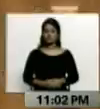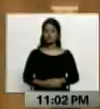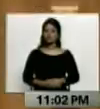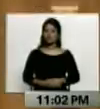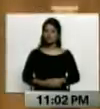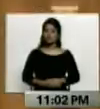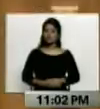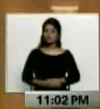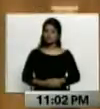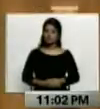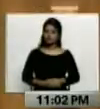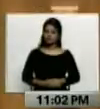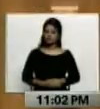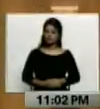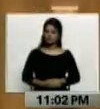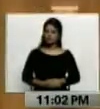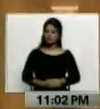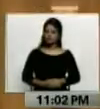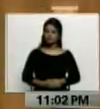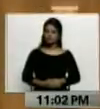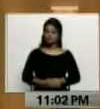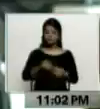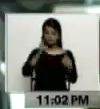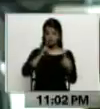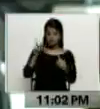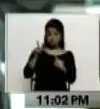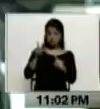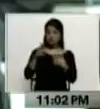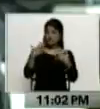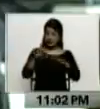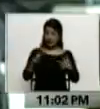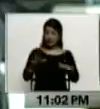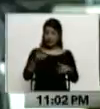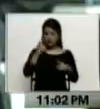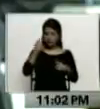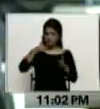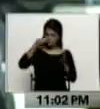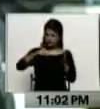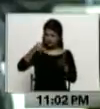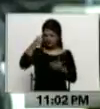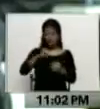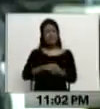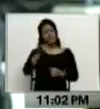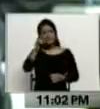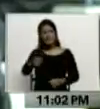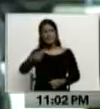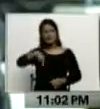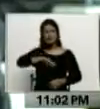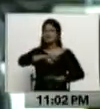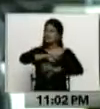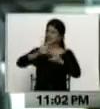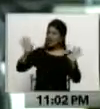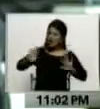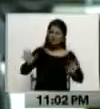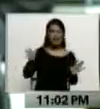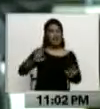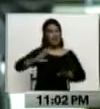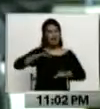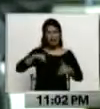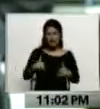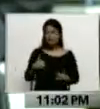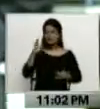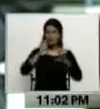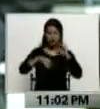respetar tenemos que gritar que estamos cansados de la corrupción cédula entidad 10 millones tal por el monto de 60